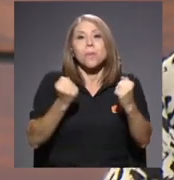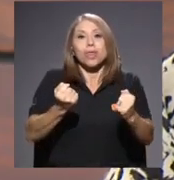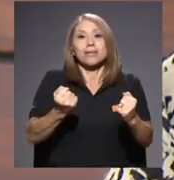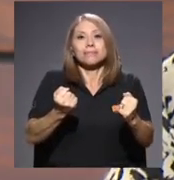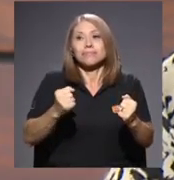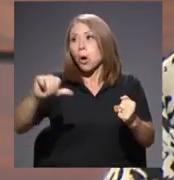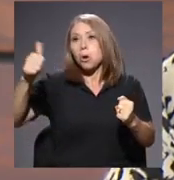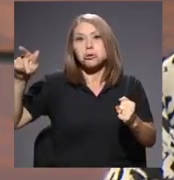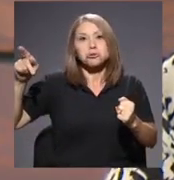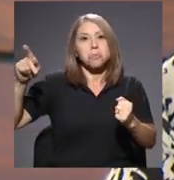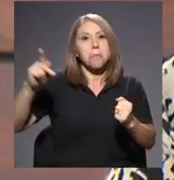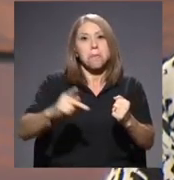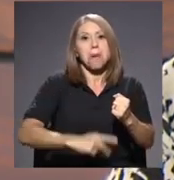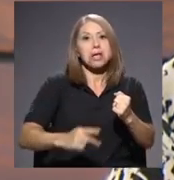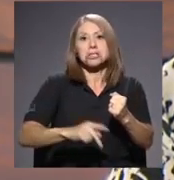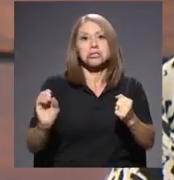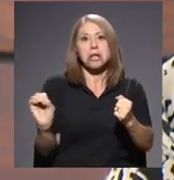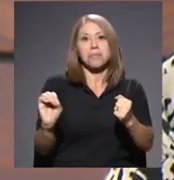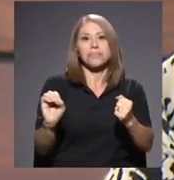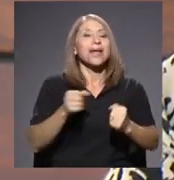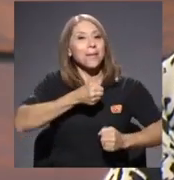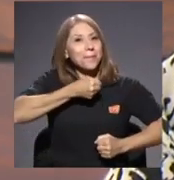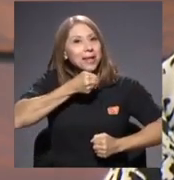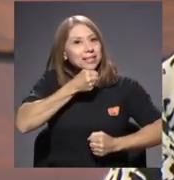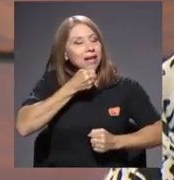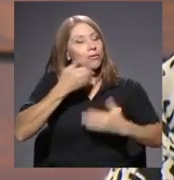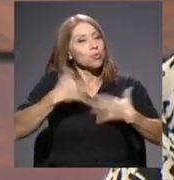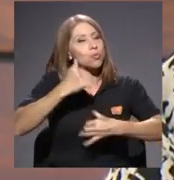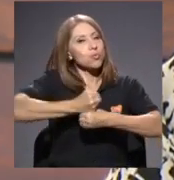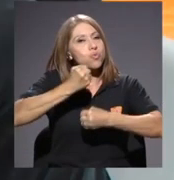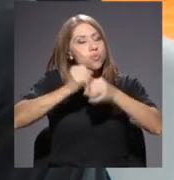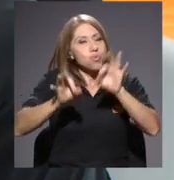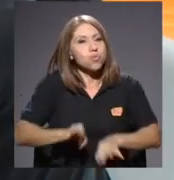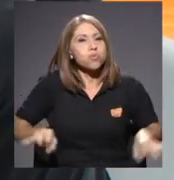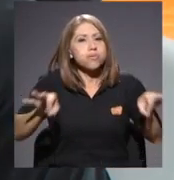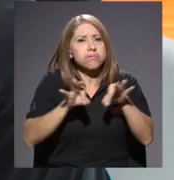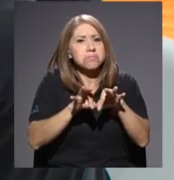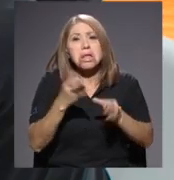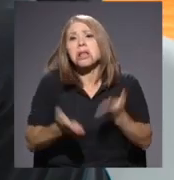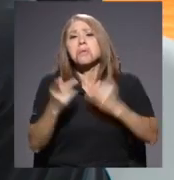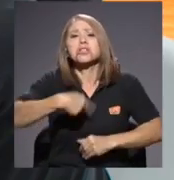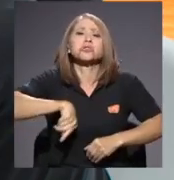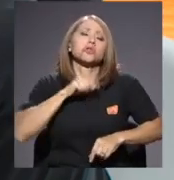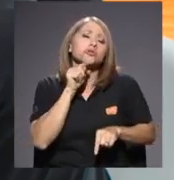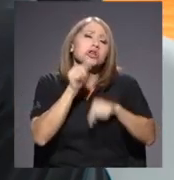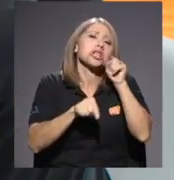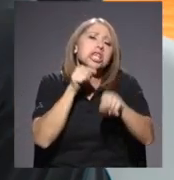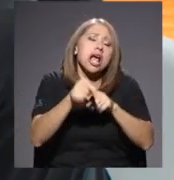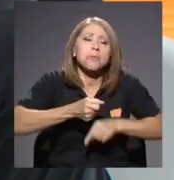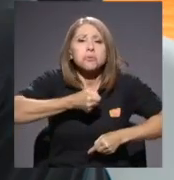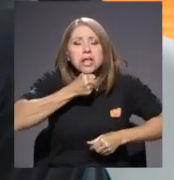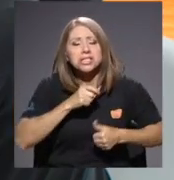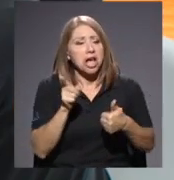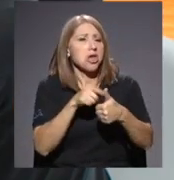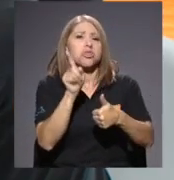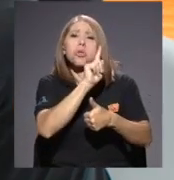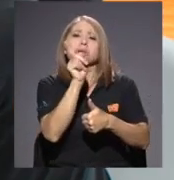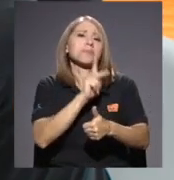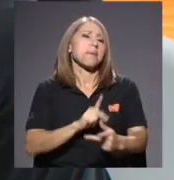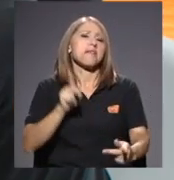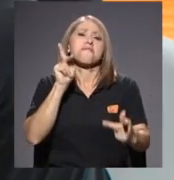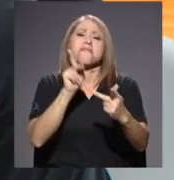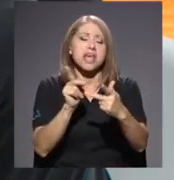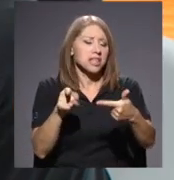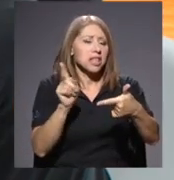prensa tiene un rol fundamental. Con todas las críticas que le podamos hacer a la prensa, que no es perfecta, que es subjetiva, pero en